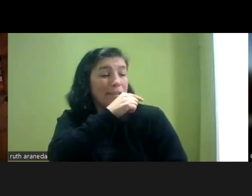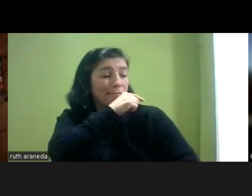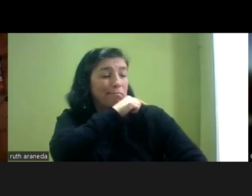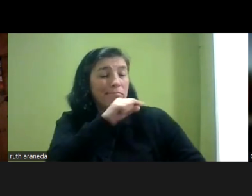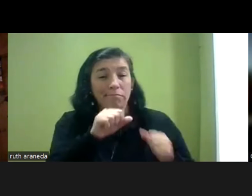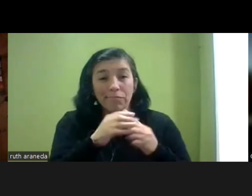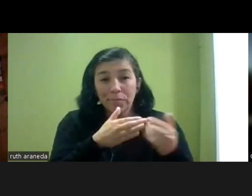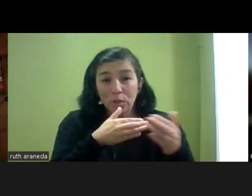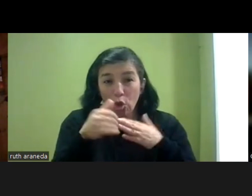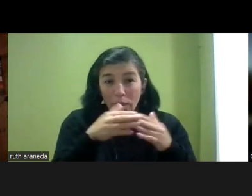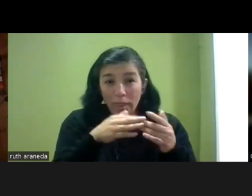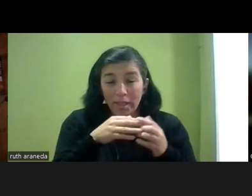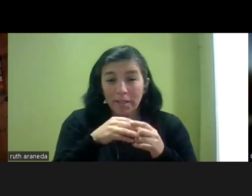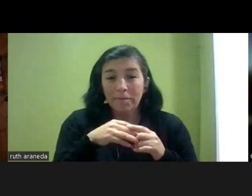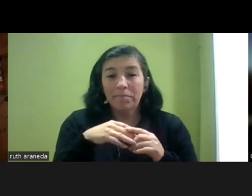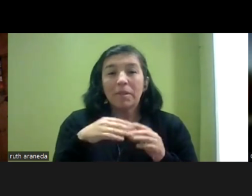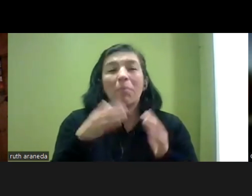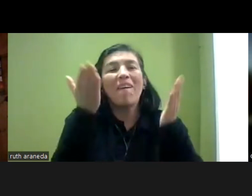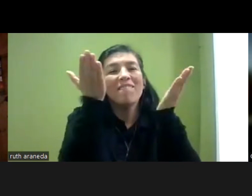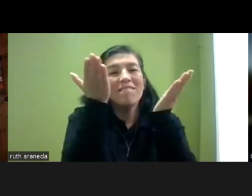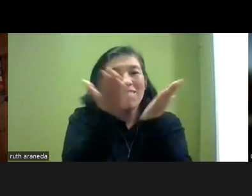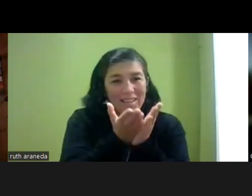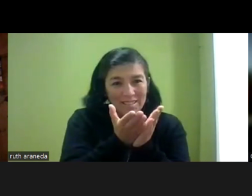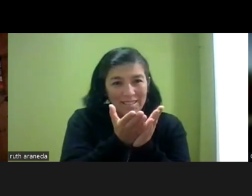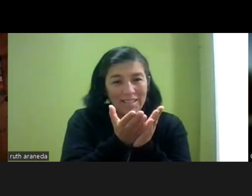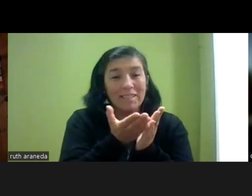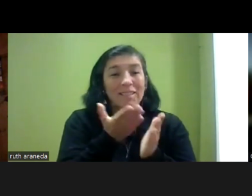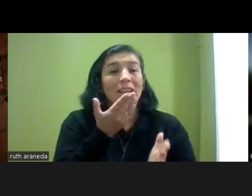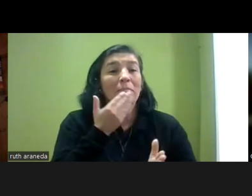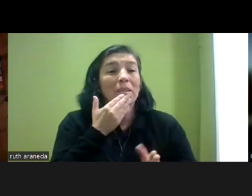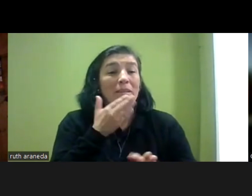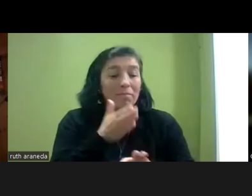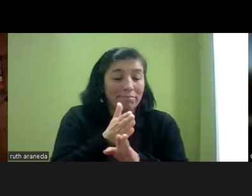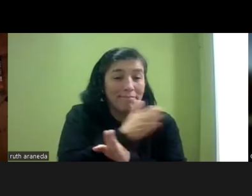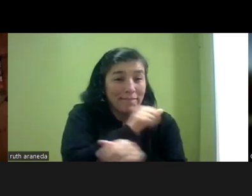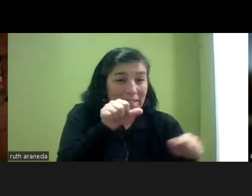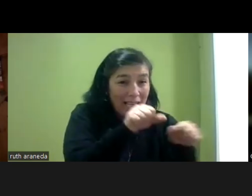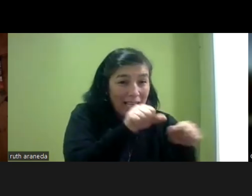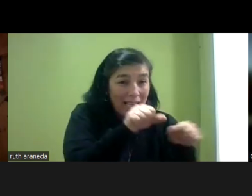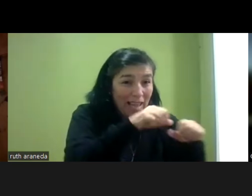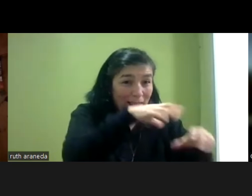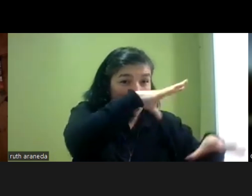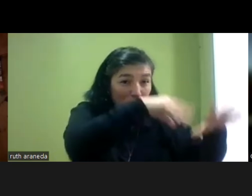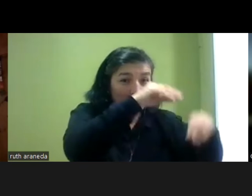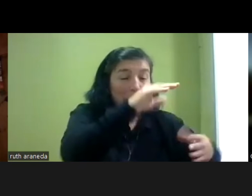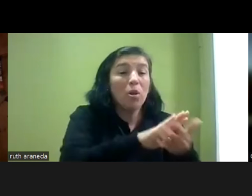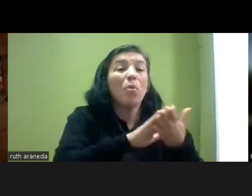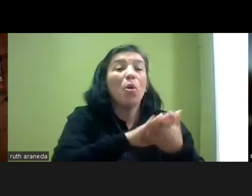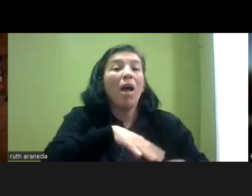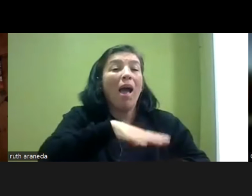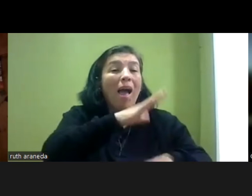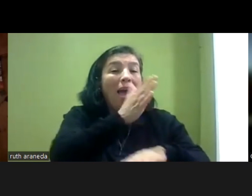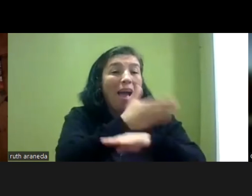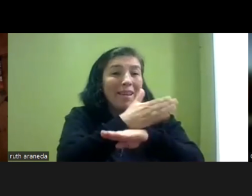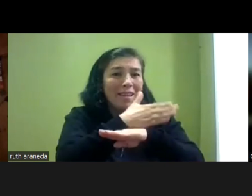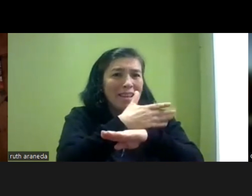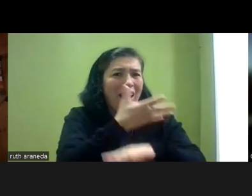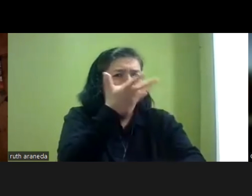en a nivel de valle como a nivel de precordillera. La precordillera de Arica tiene un arte